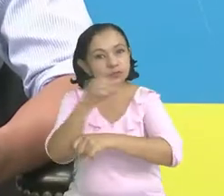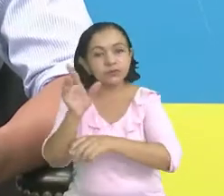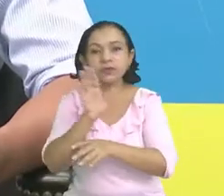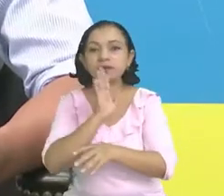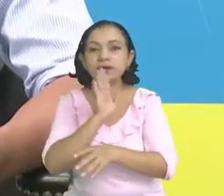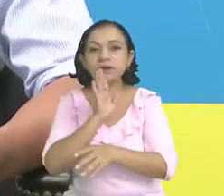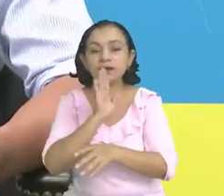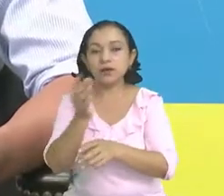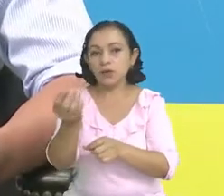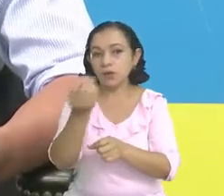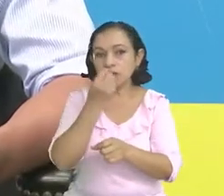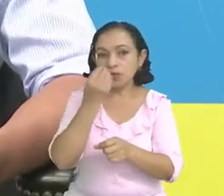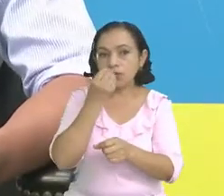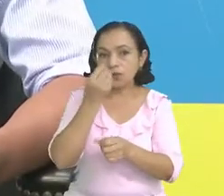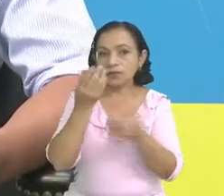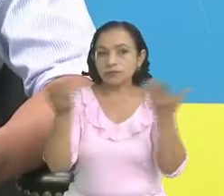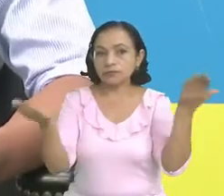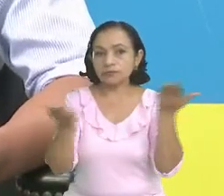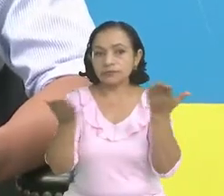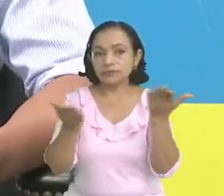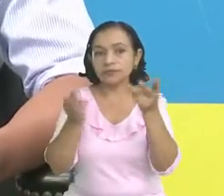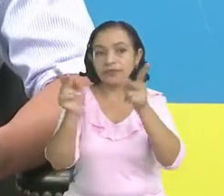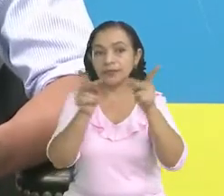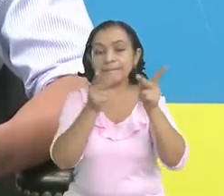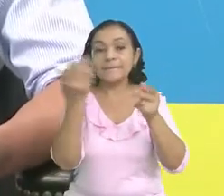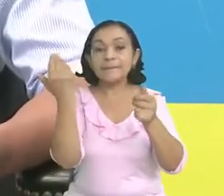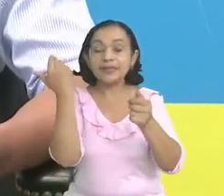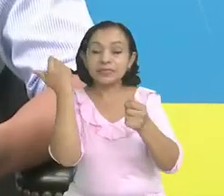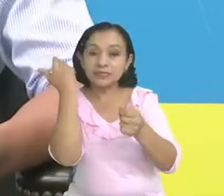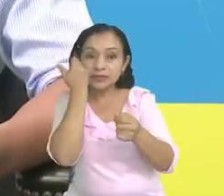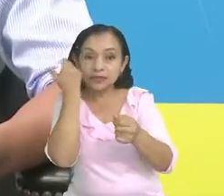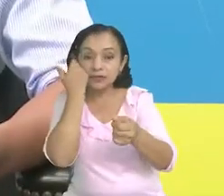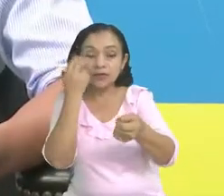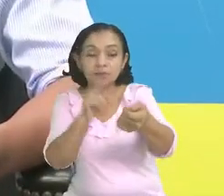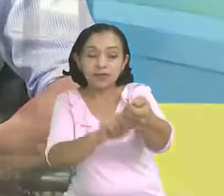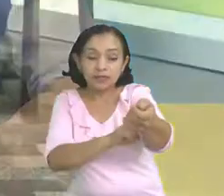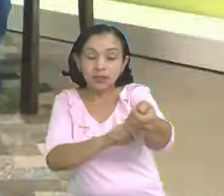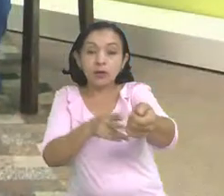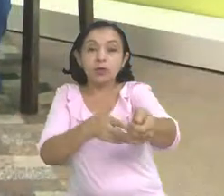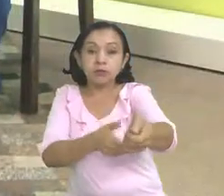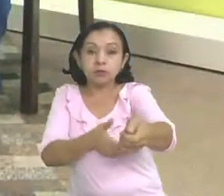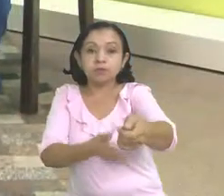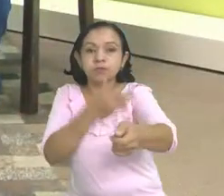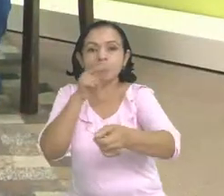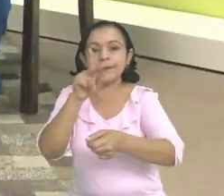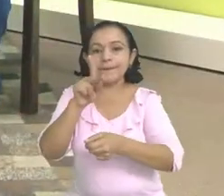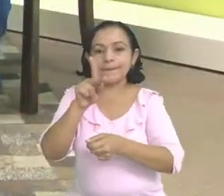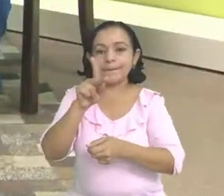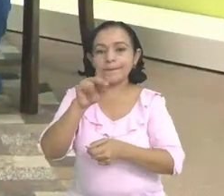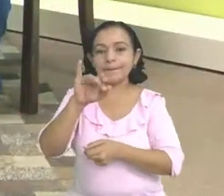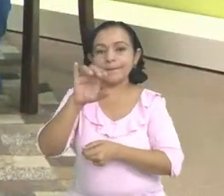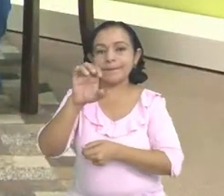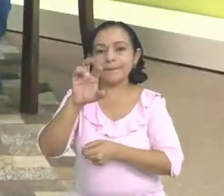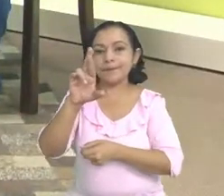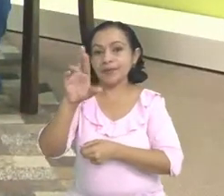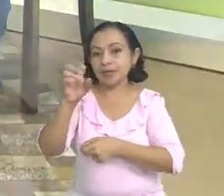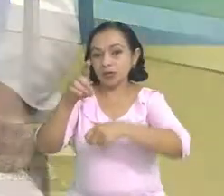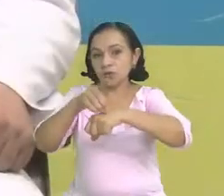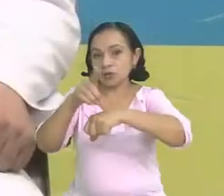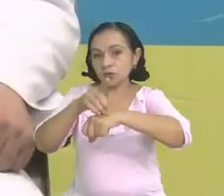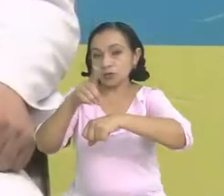sobre la alimentación adecuada en pacientes crónicos. Tenemos como invitado al doctor Piero Reyes, quien